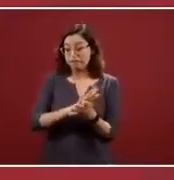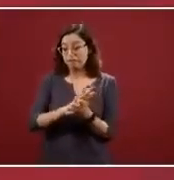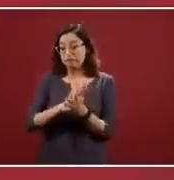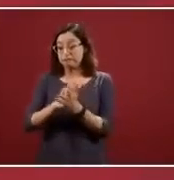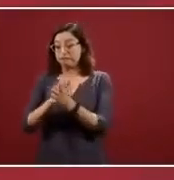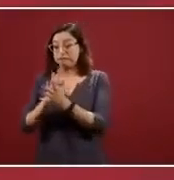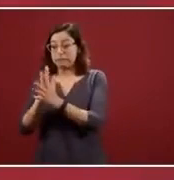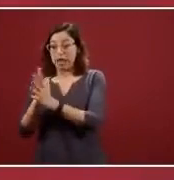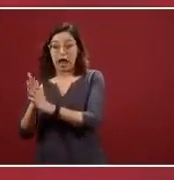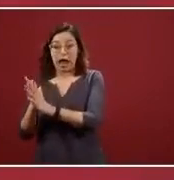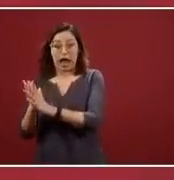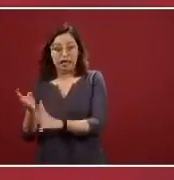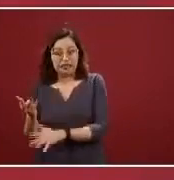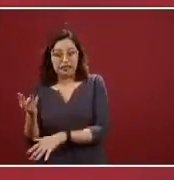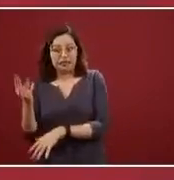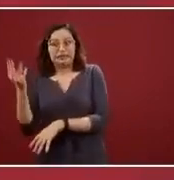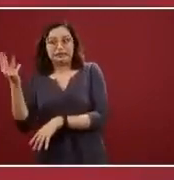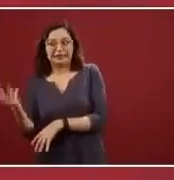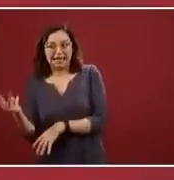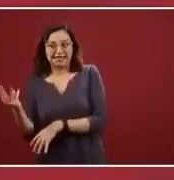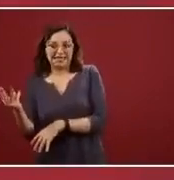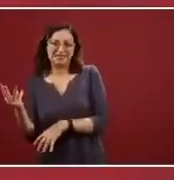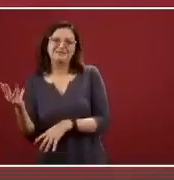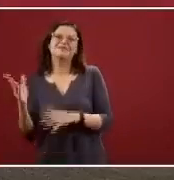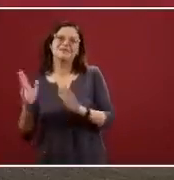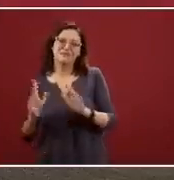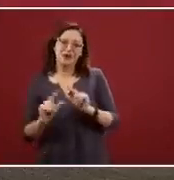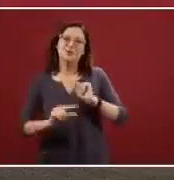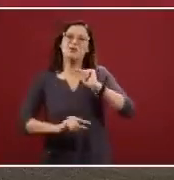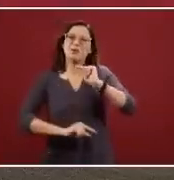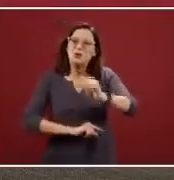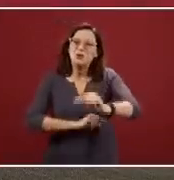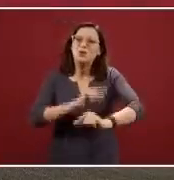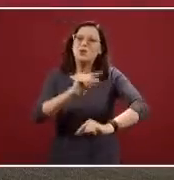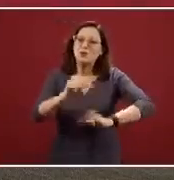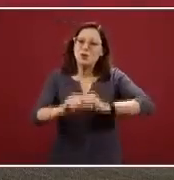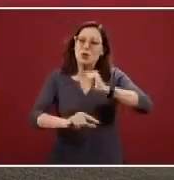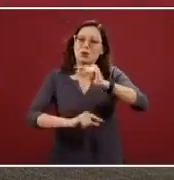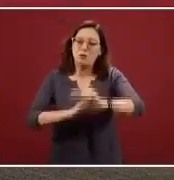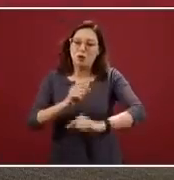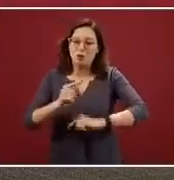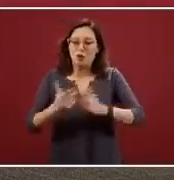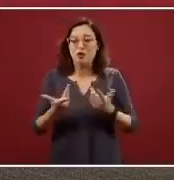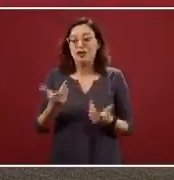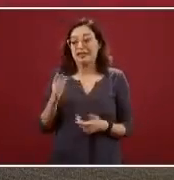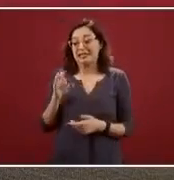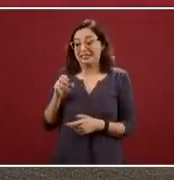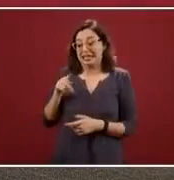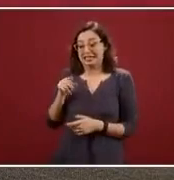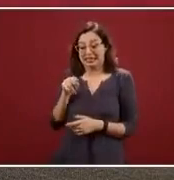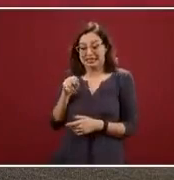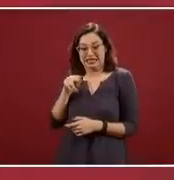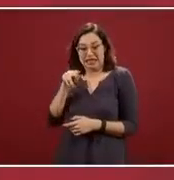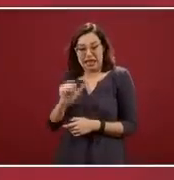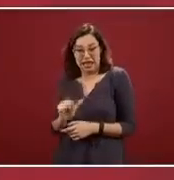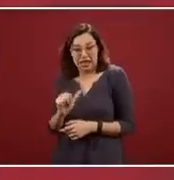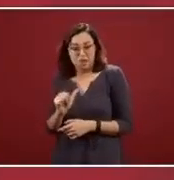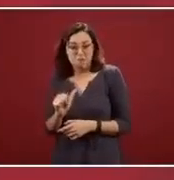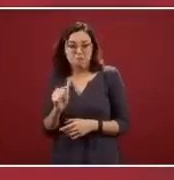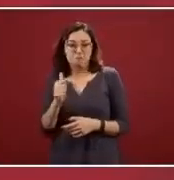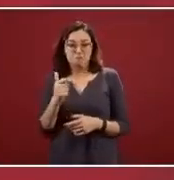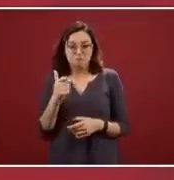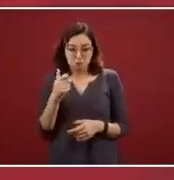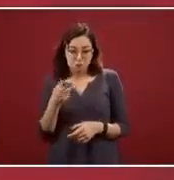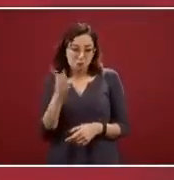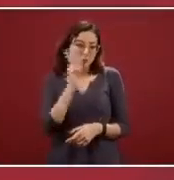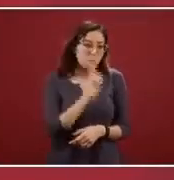de intervenciones, en la medida de que el sistema Centinela, que es al que vamos a cambiar de manera directa y